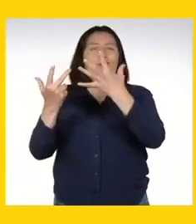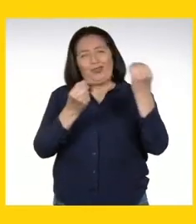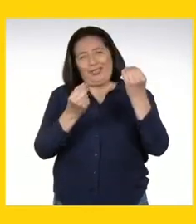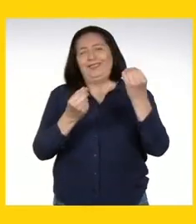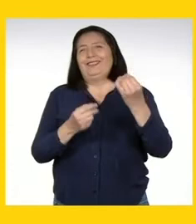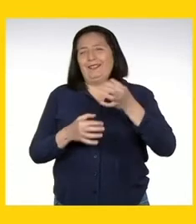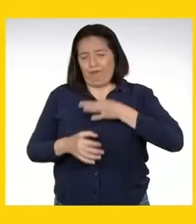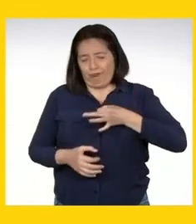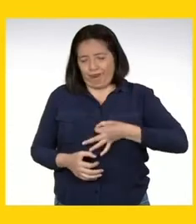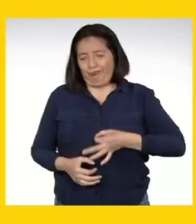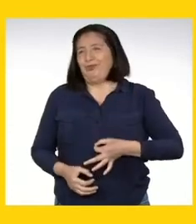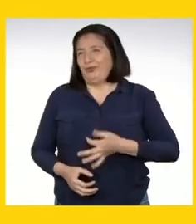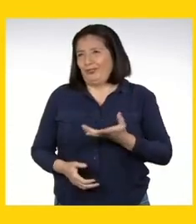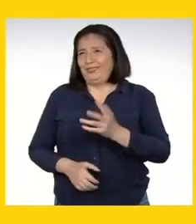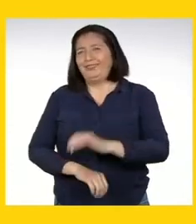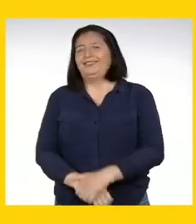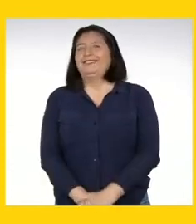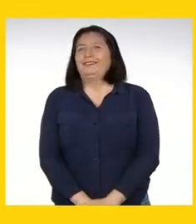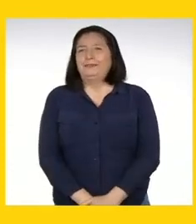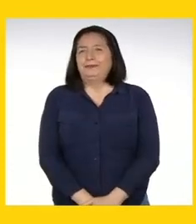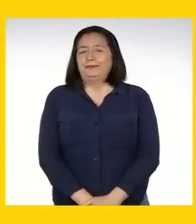80 botones.